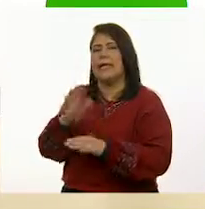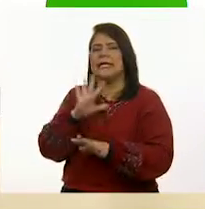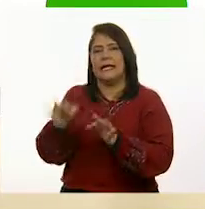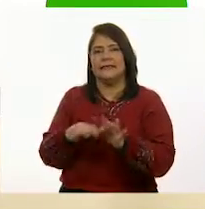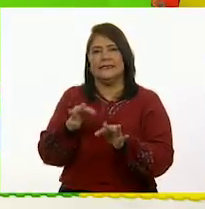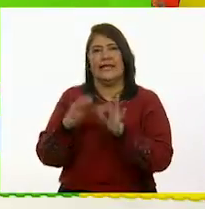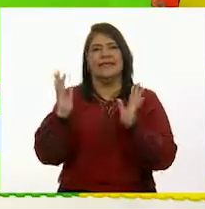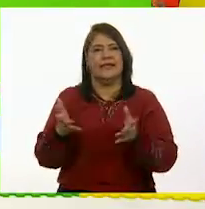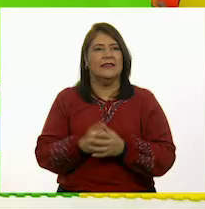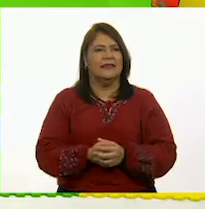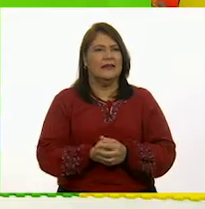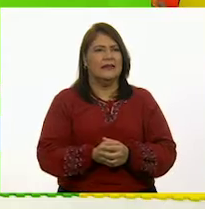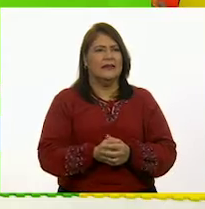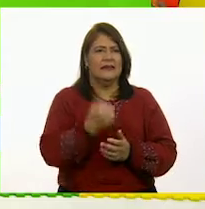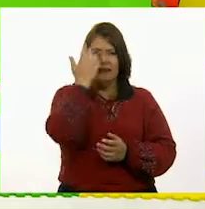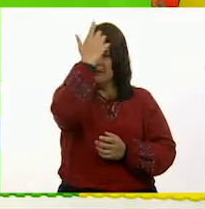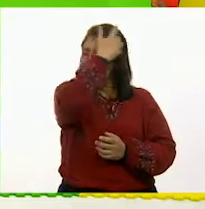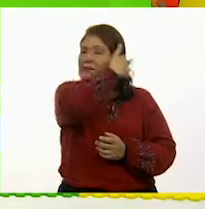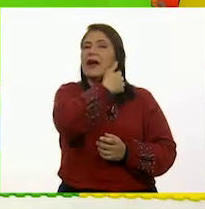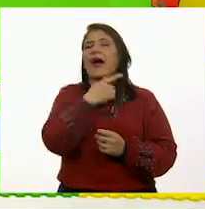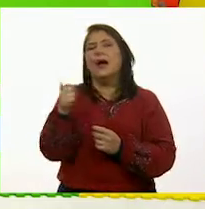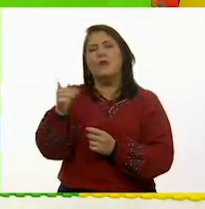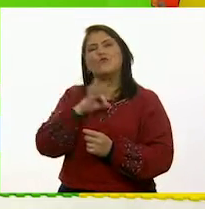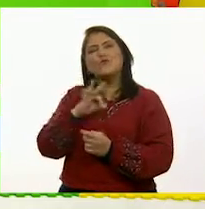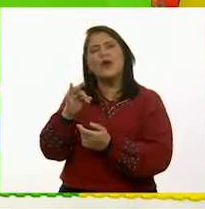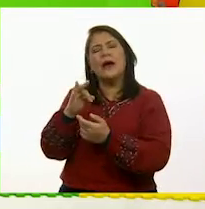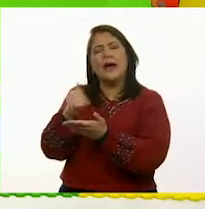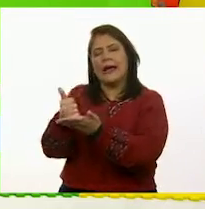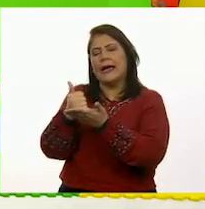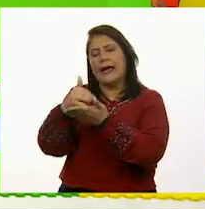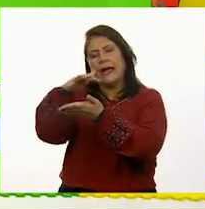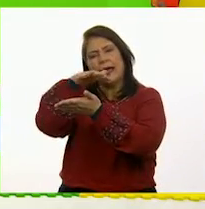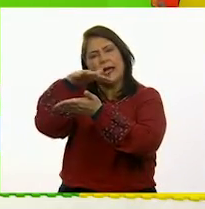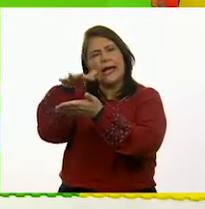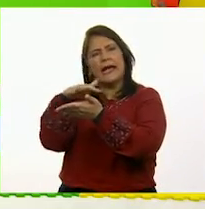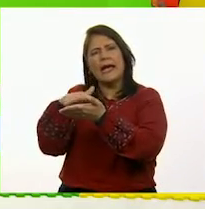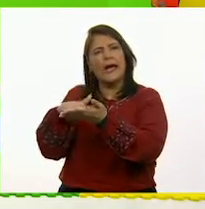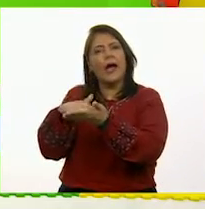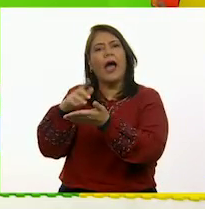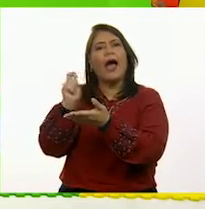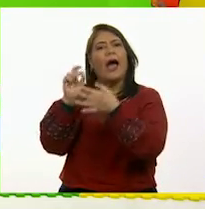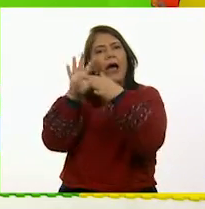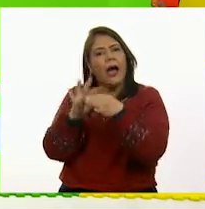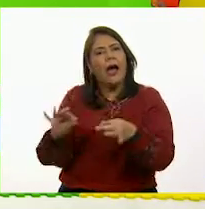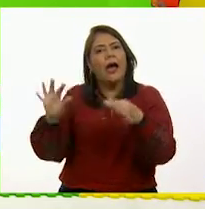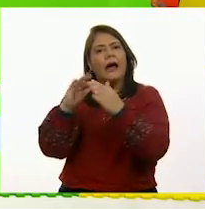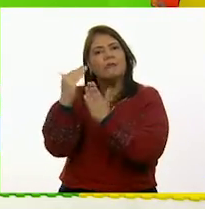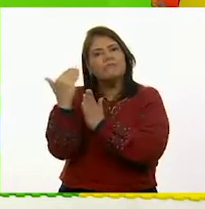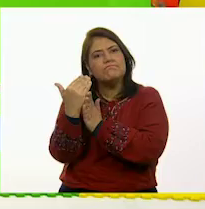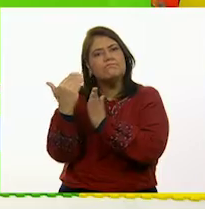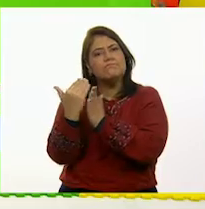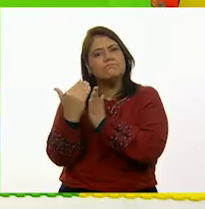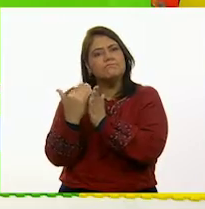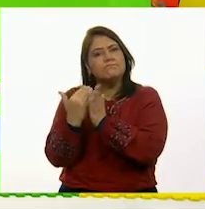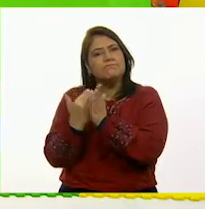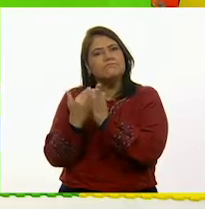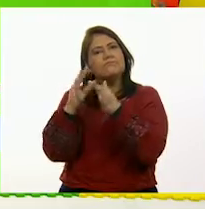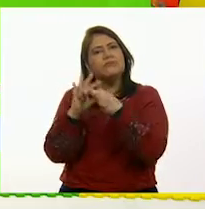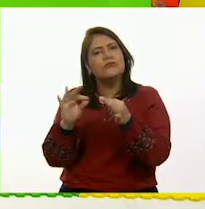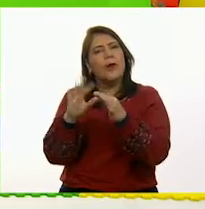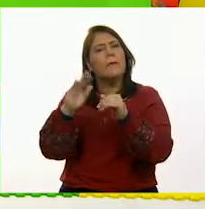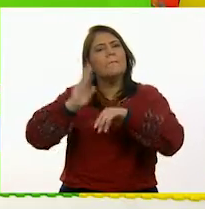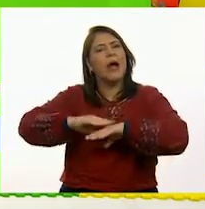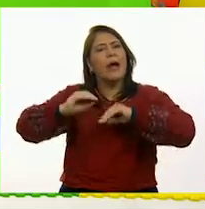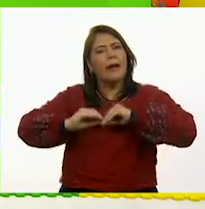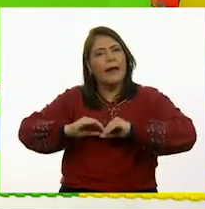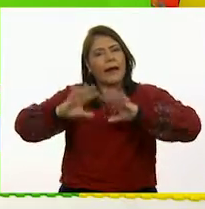registradas. Sohar, ¿puedes leerme las instrucciones, por favor, para comprobar que son correctas, sean claras y